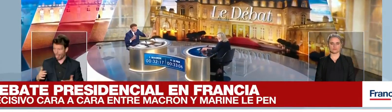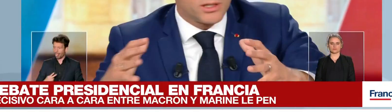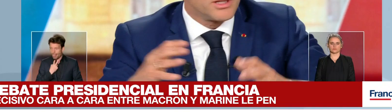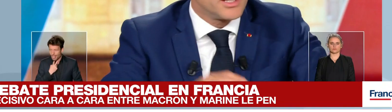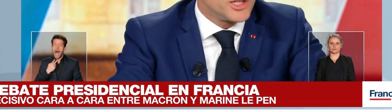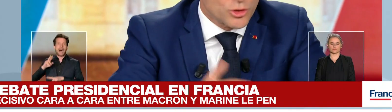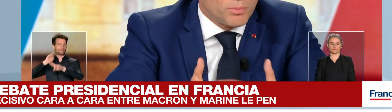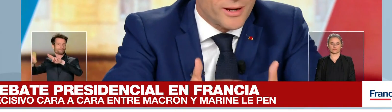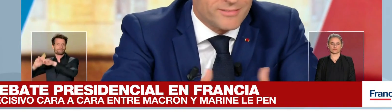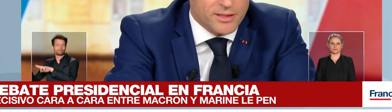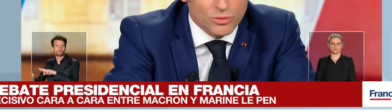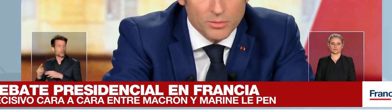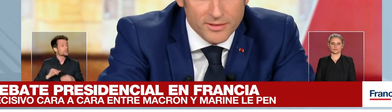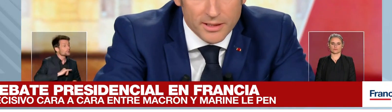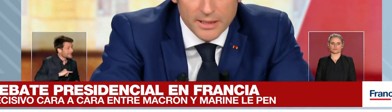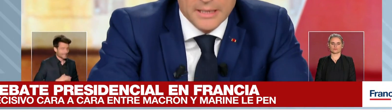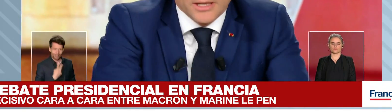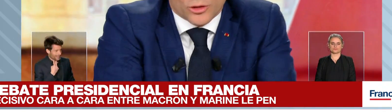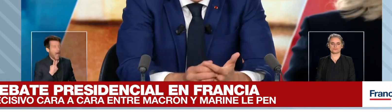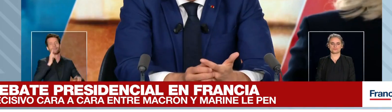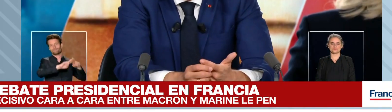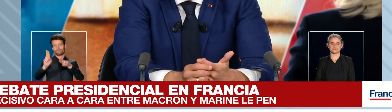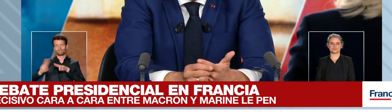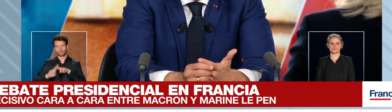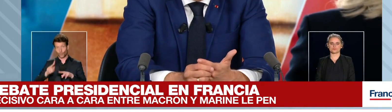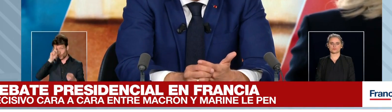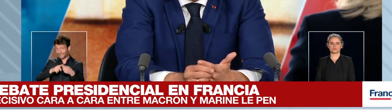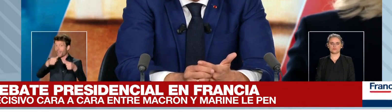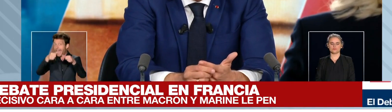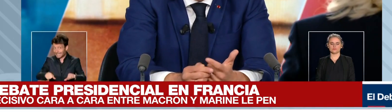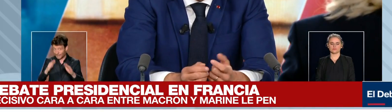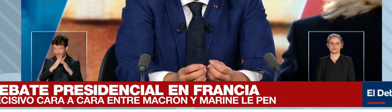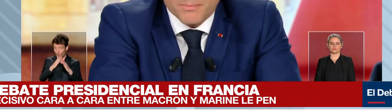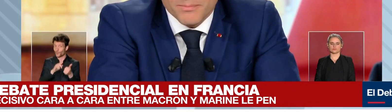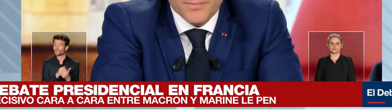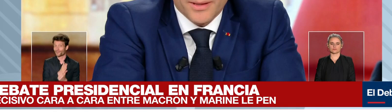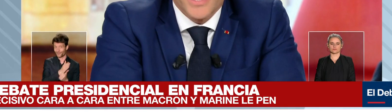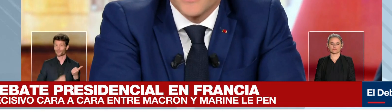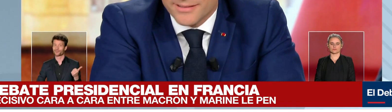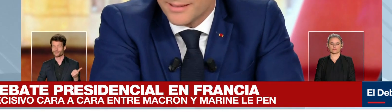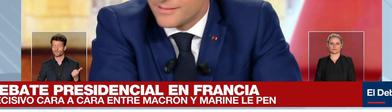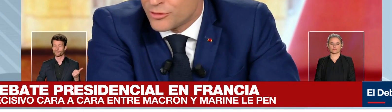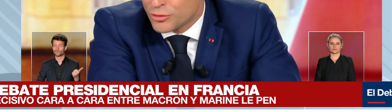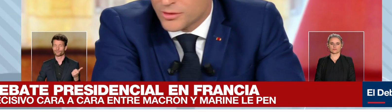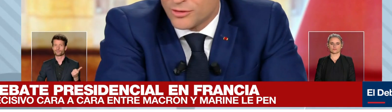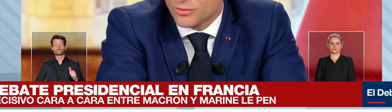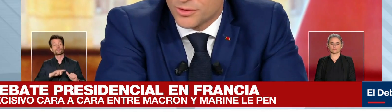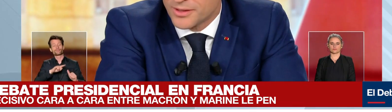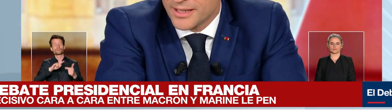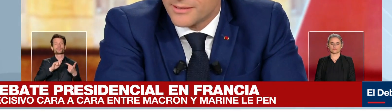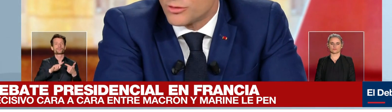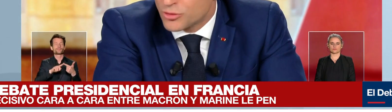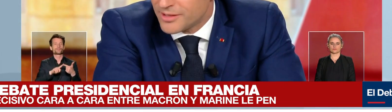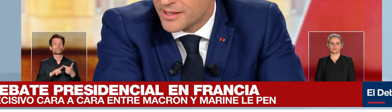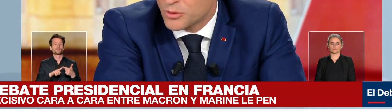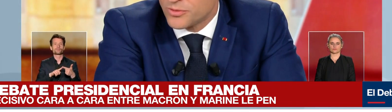para acceder a las zonas sanitarias, para ayudar a subir las escaleras, etcétera. Después, hay que poder ayudar a